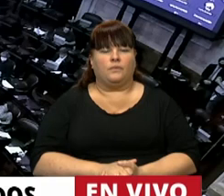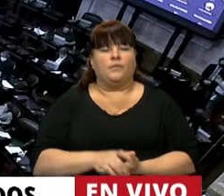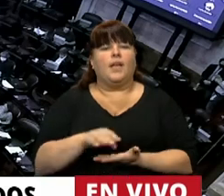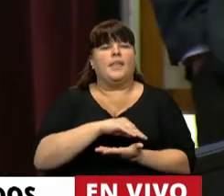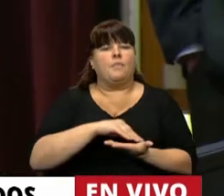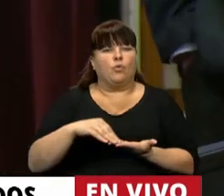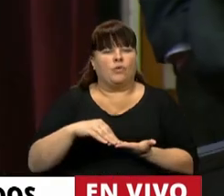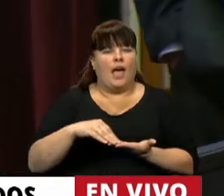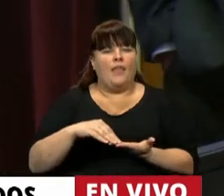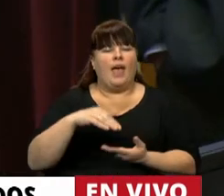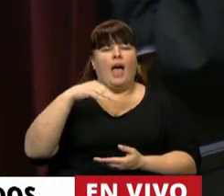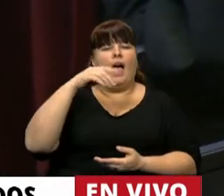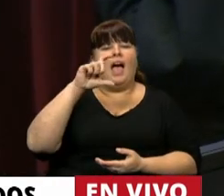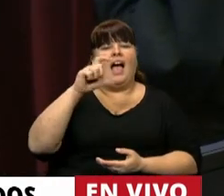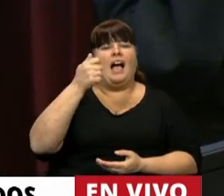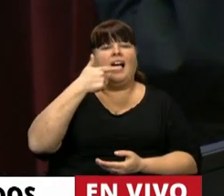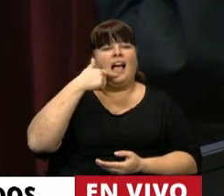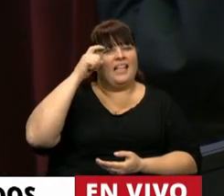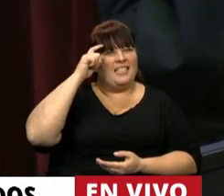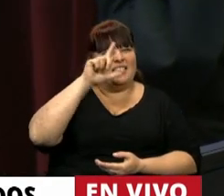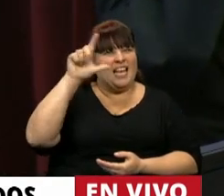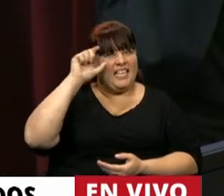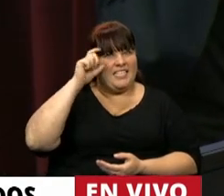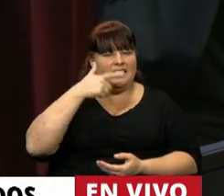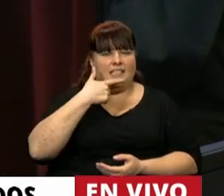diputada graciela maría casielles